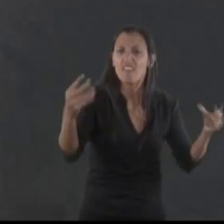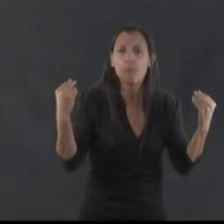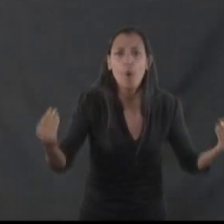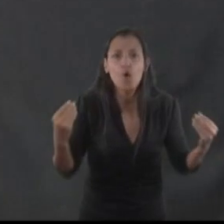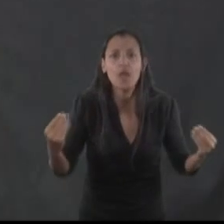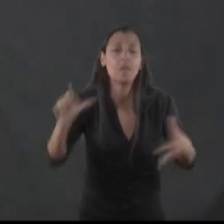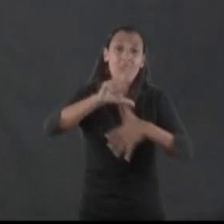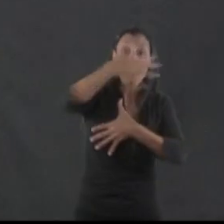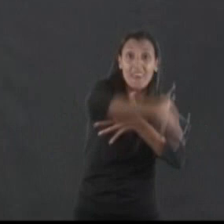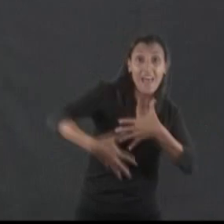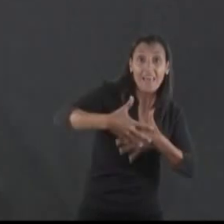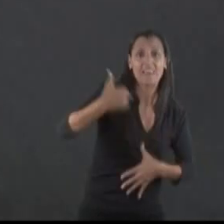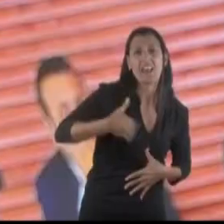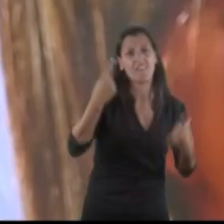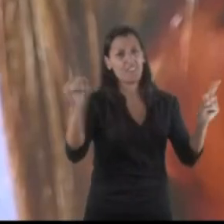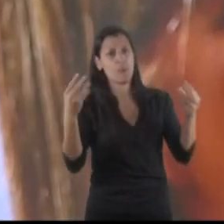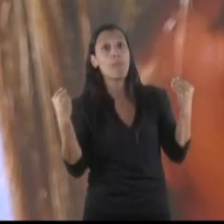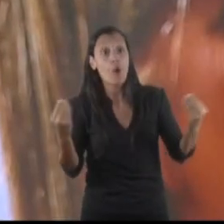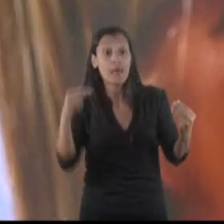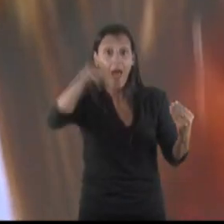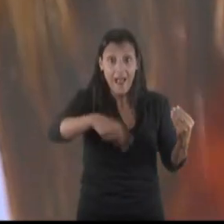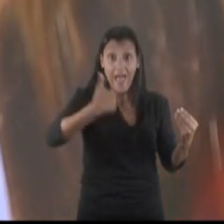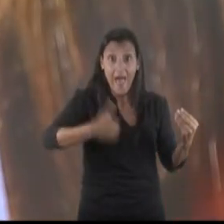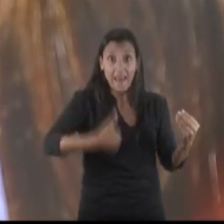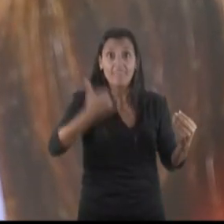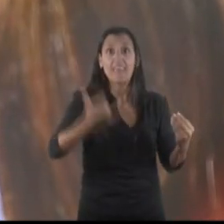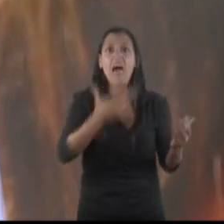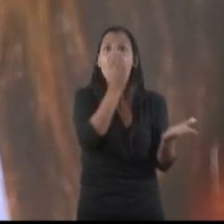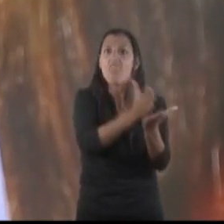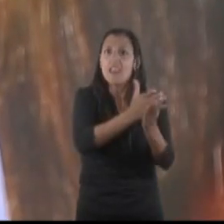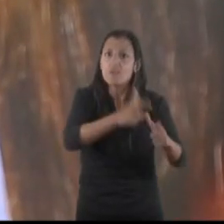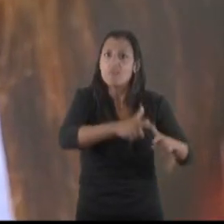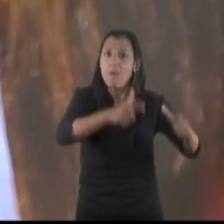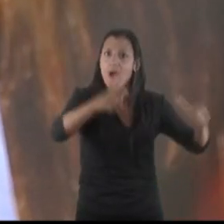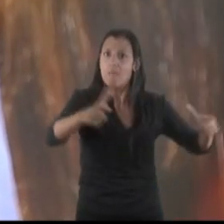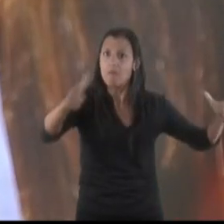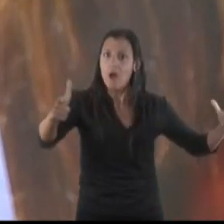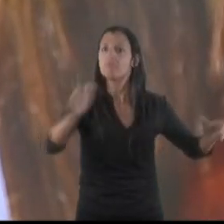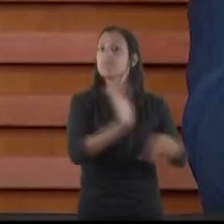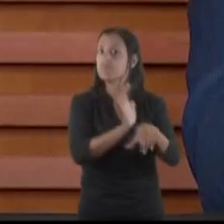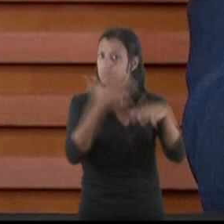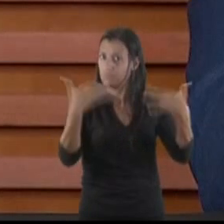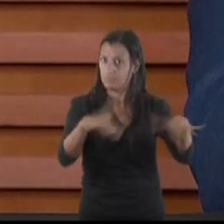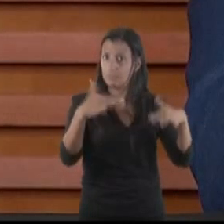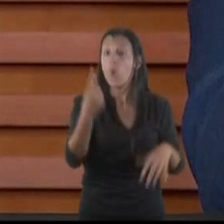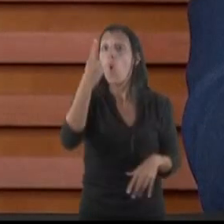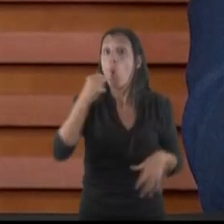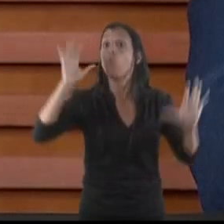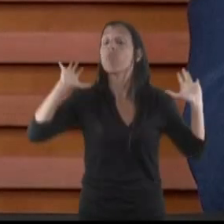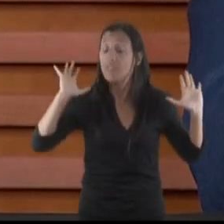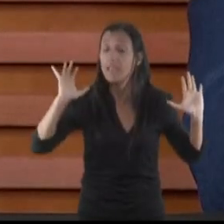muy distinto porque este es un país donde los derechos se fueron ampliando sistemáticamente. Algún